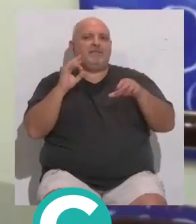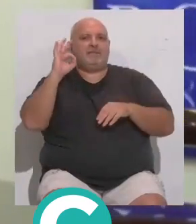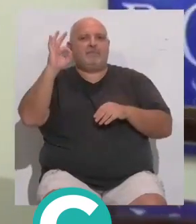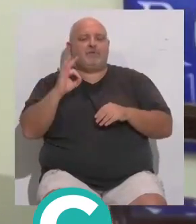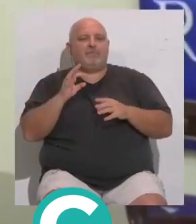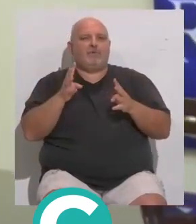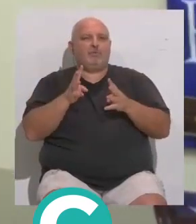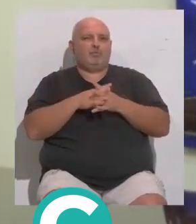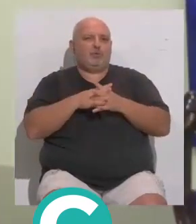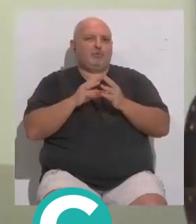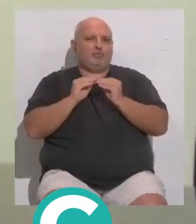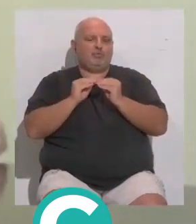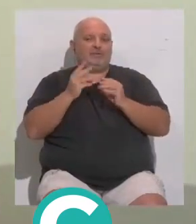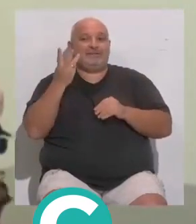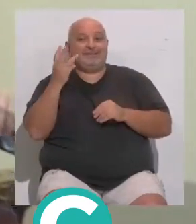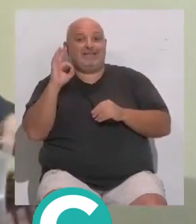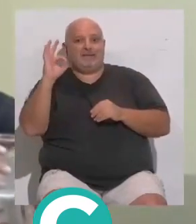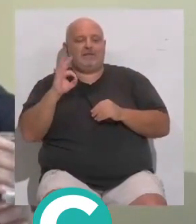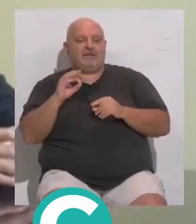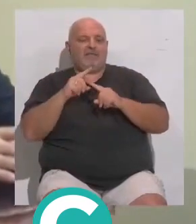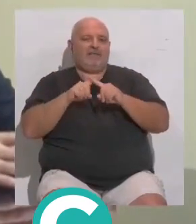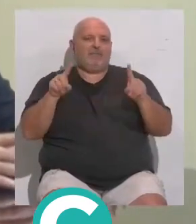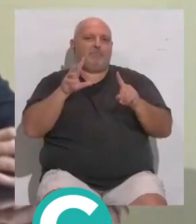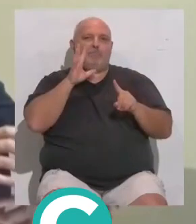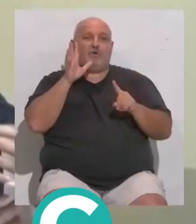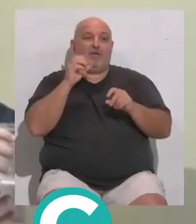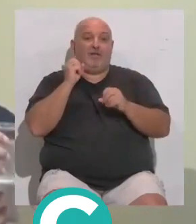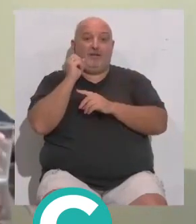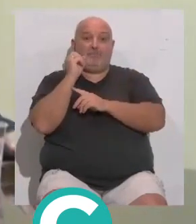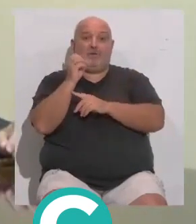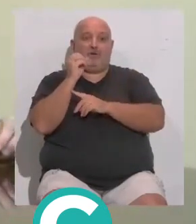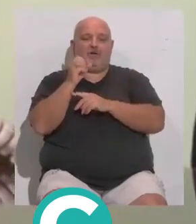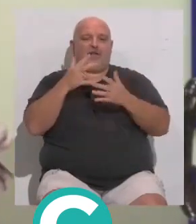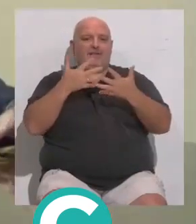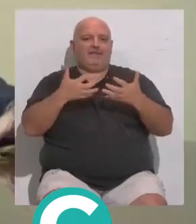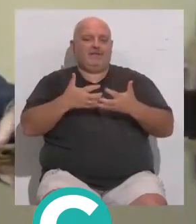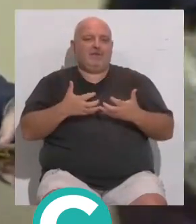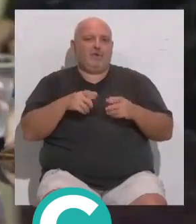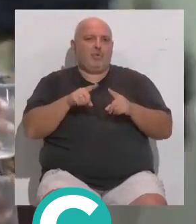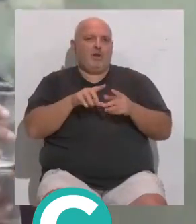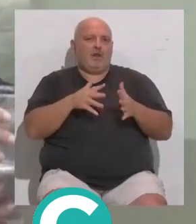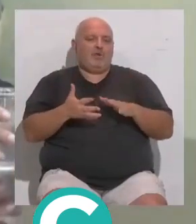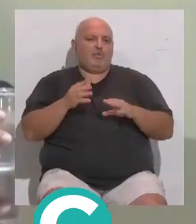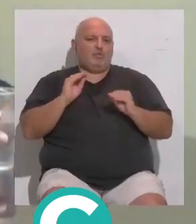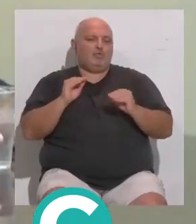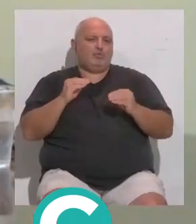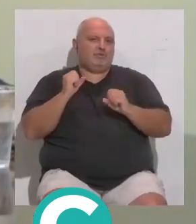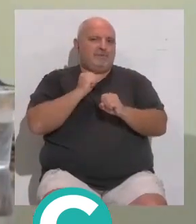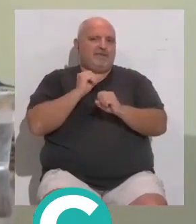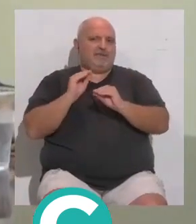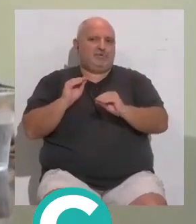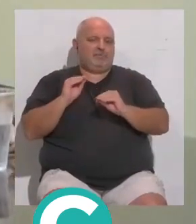con estructura habitual y el 30% distinta, porque para el pregonero su texto será como para él es su Semana